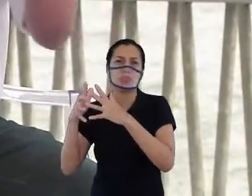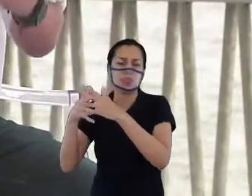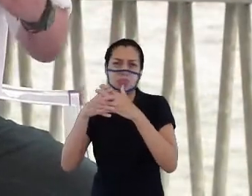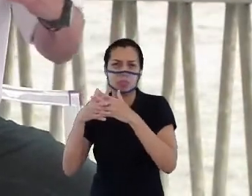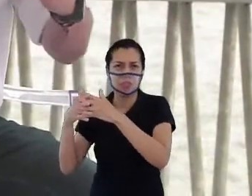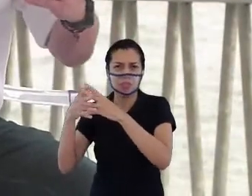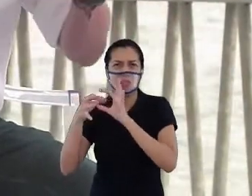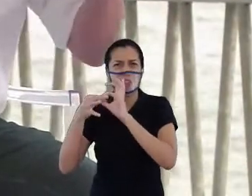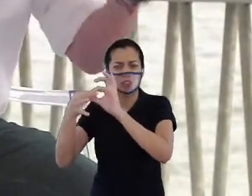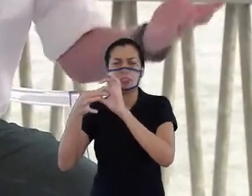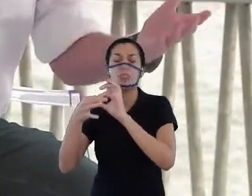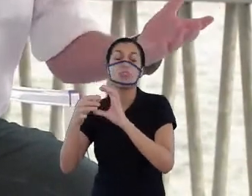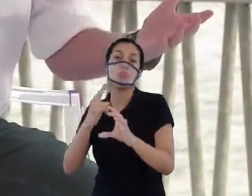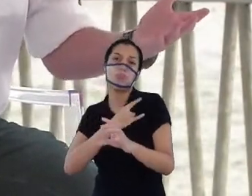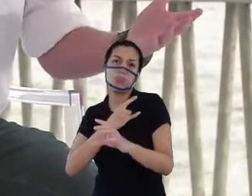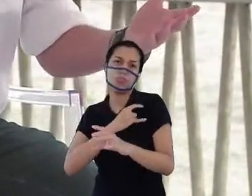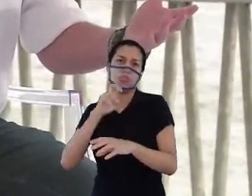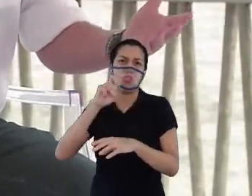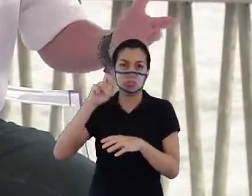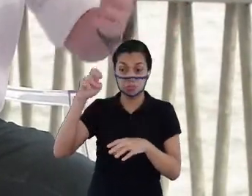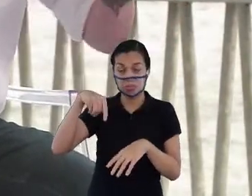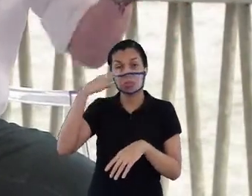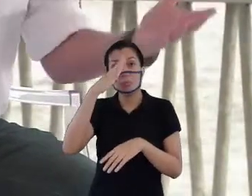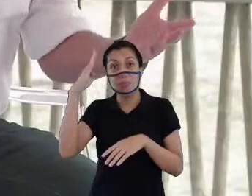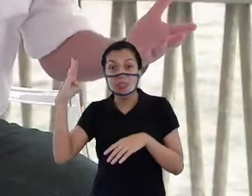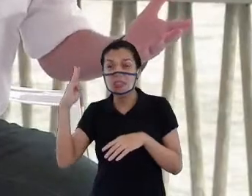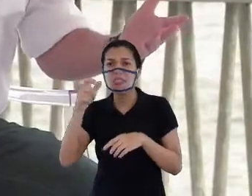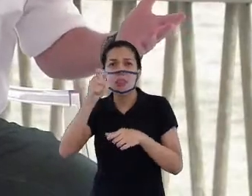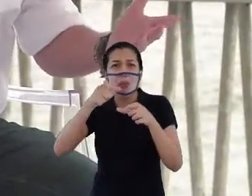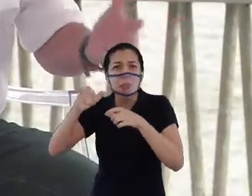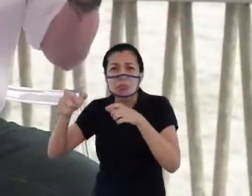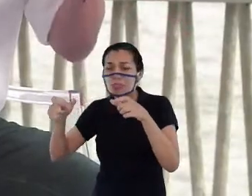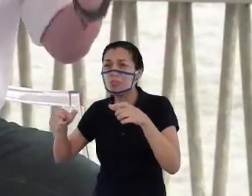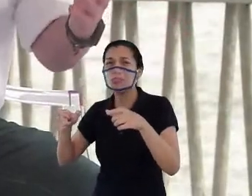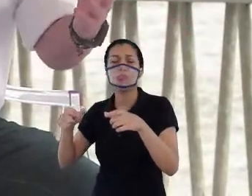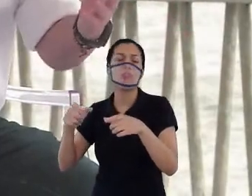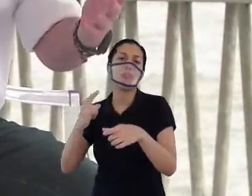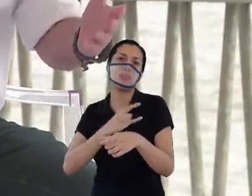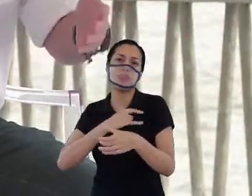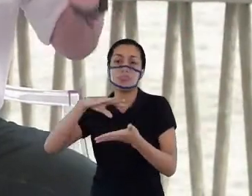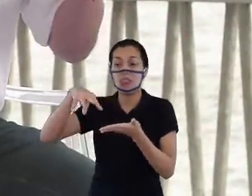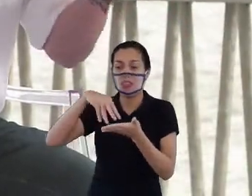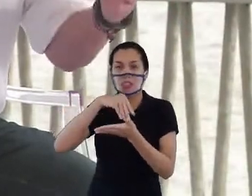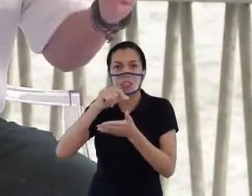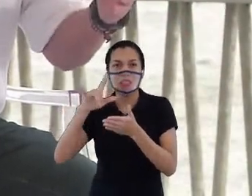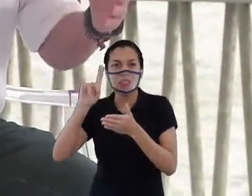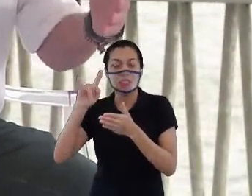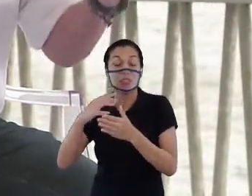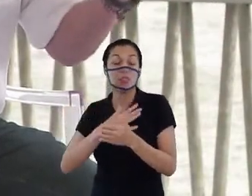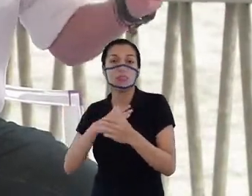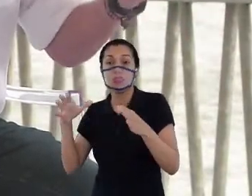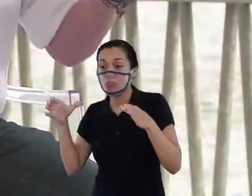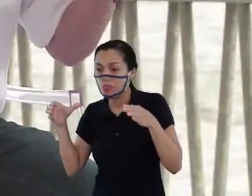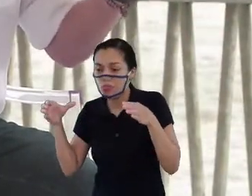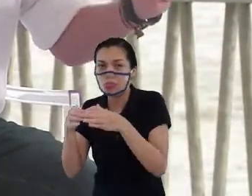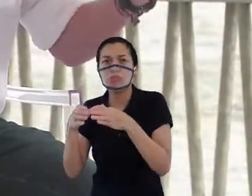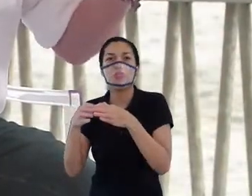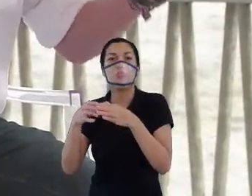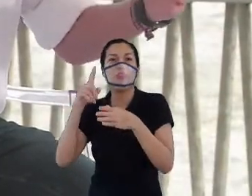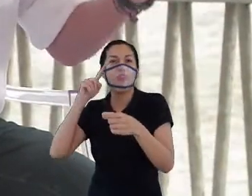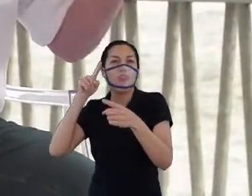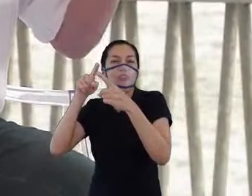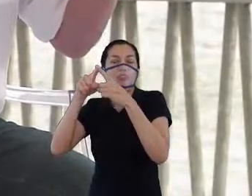la Universidad del Norte, inclusive personas de la Universidad del Atlántico participaron en el sueño de la gran